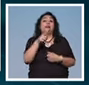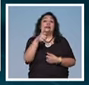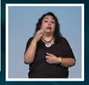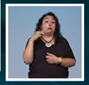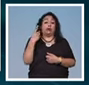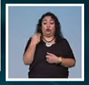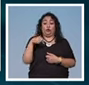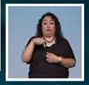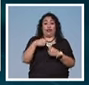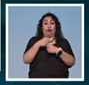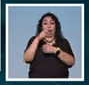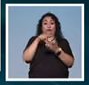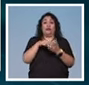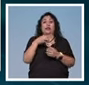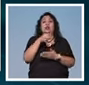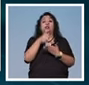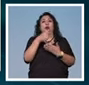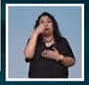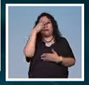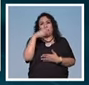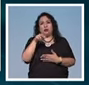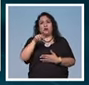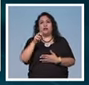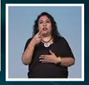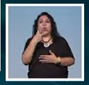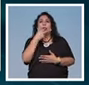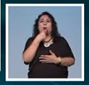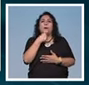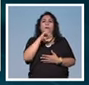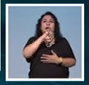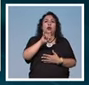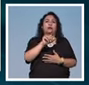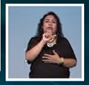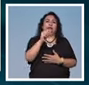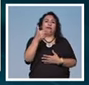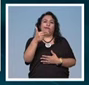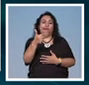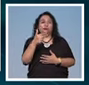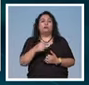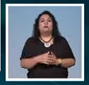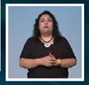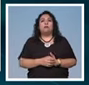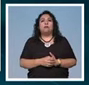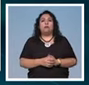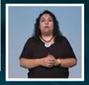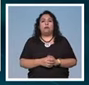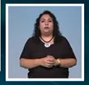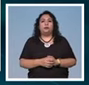este año en la Ciudad de México. Noticias 22, José Antonio Hernández.